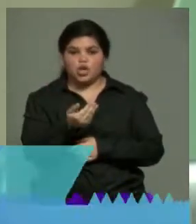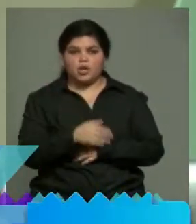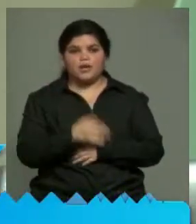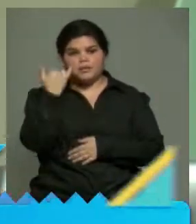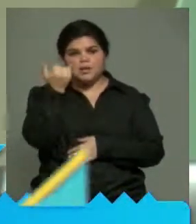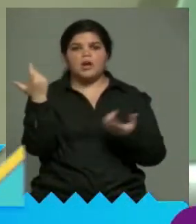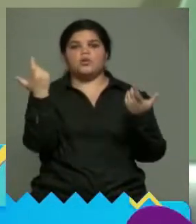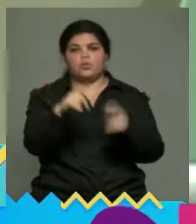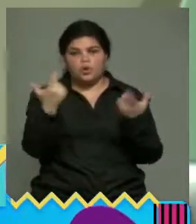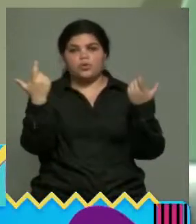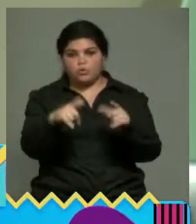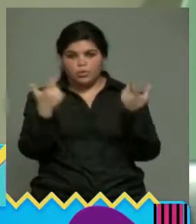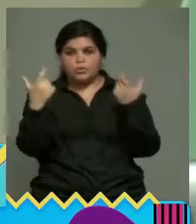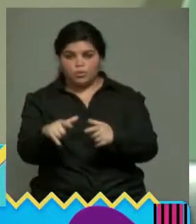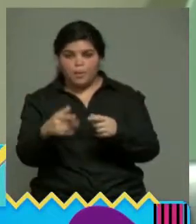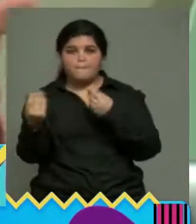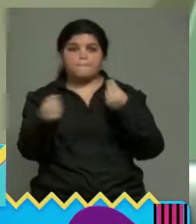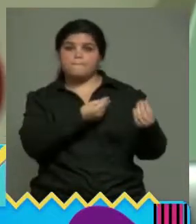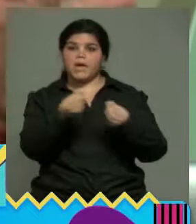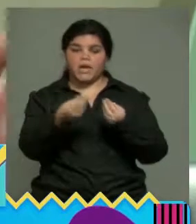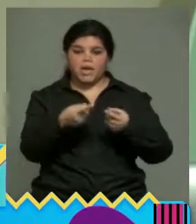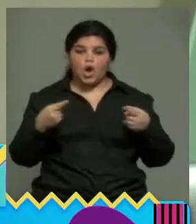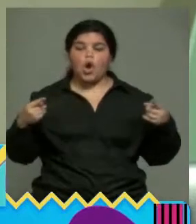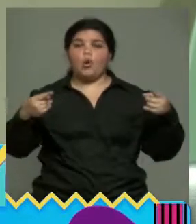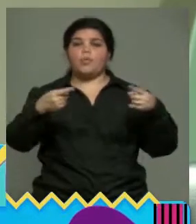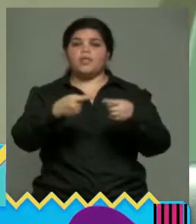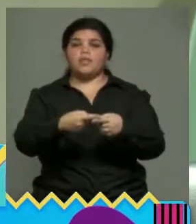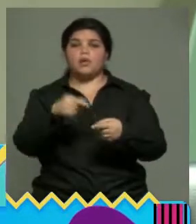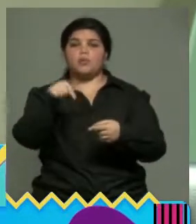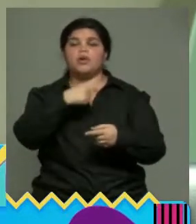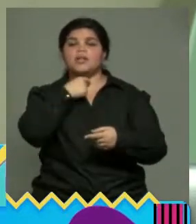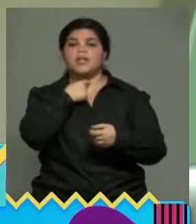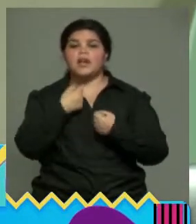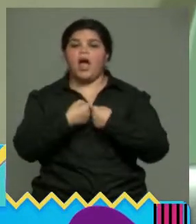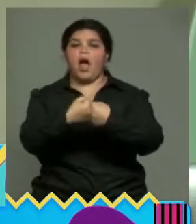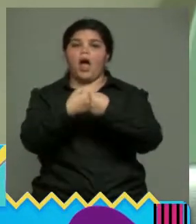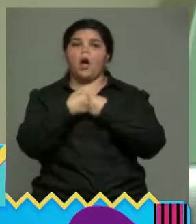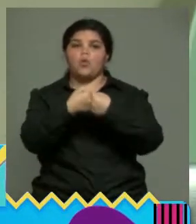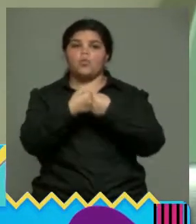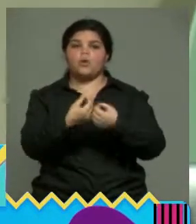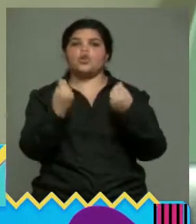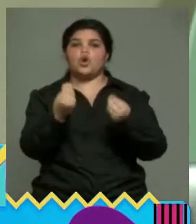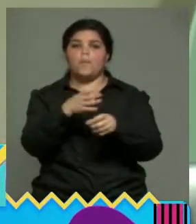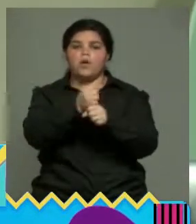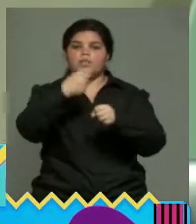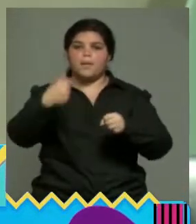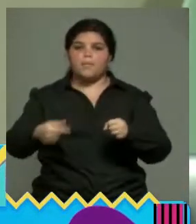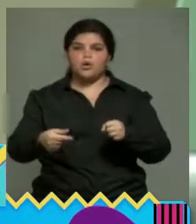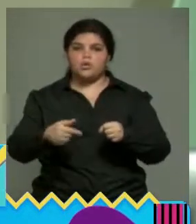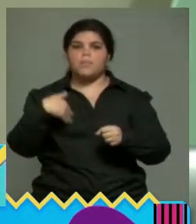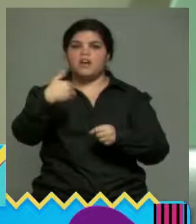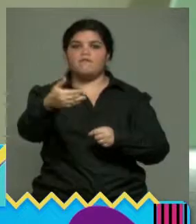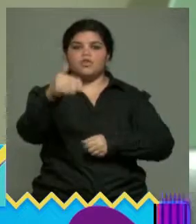varias reuniones tratando de llegar a un acuerdo, diseñando el transporte público para la próxima